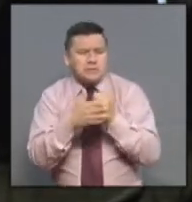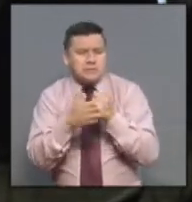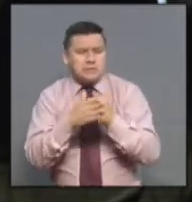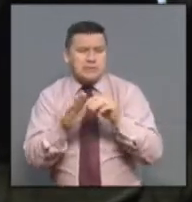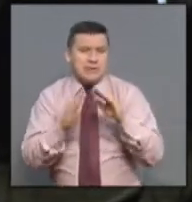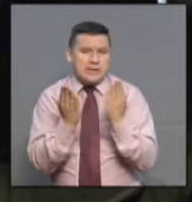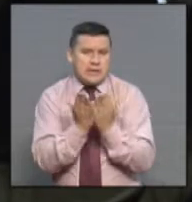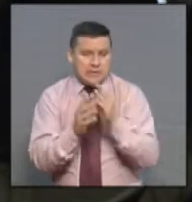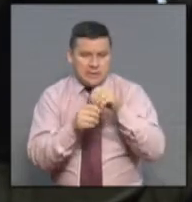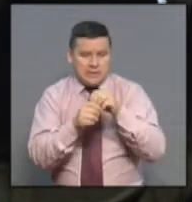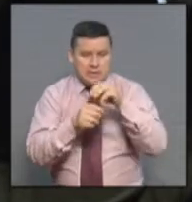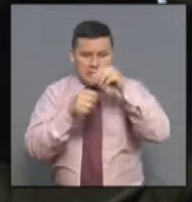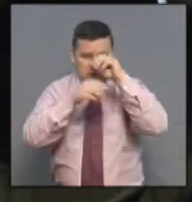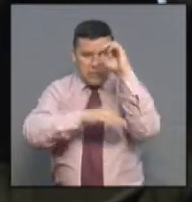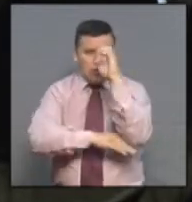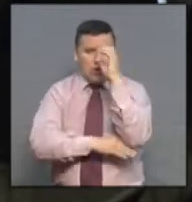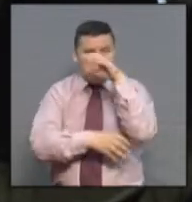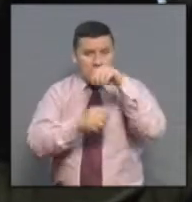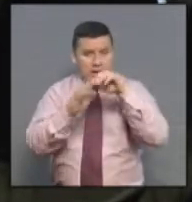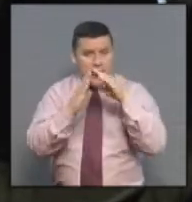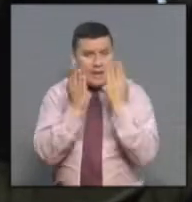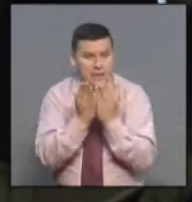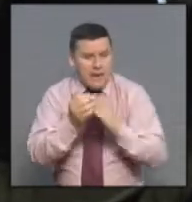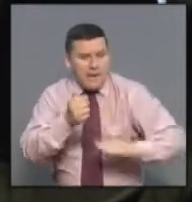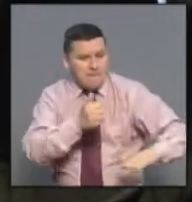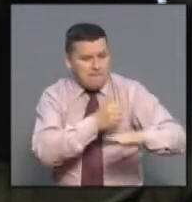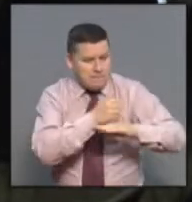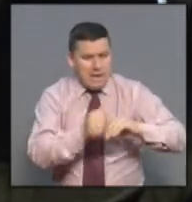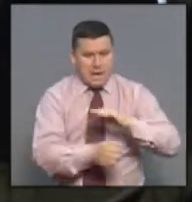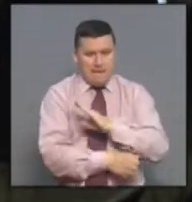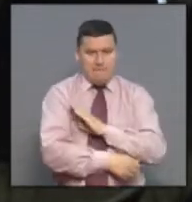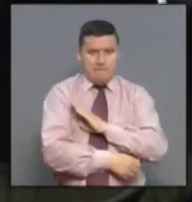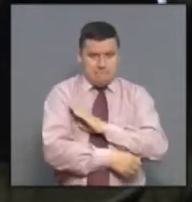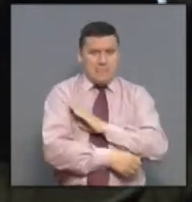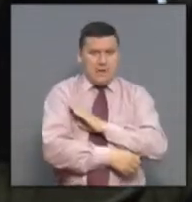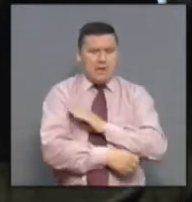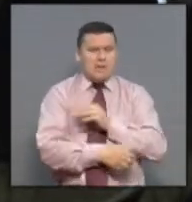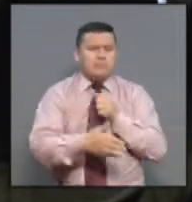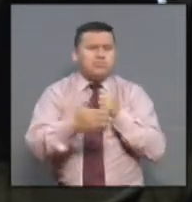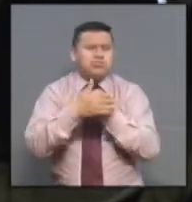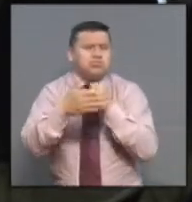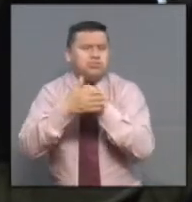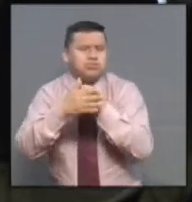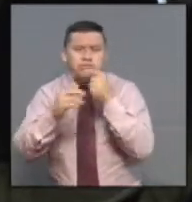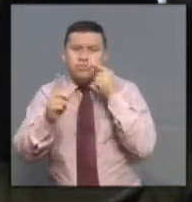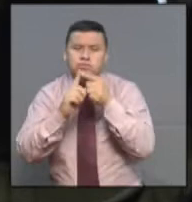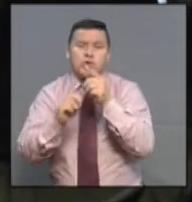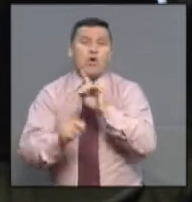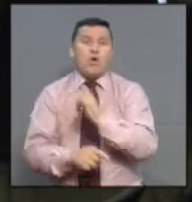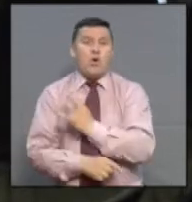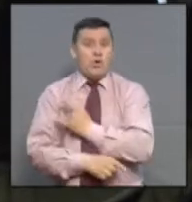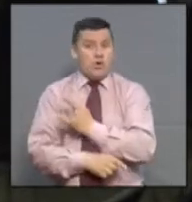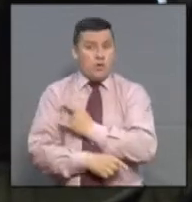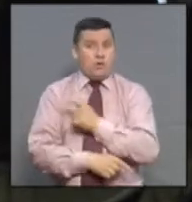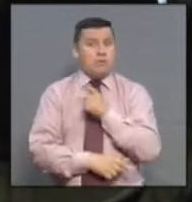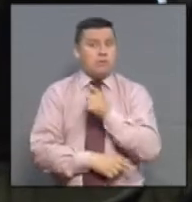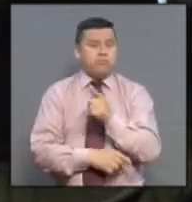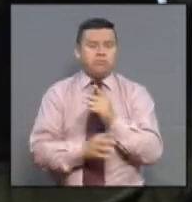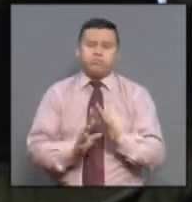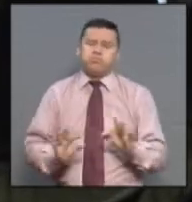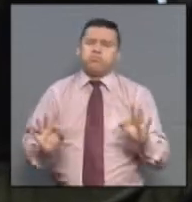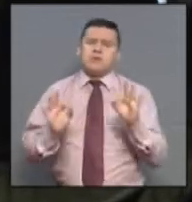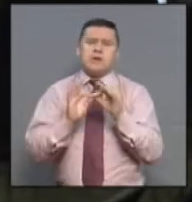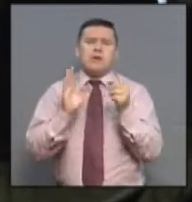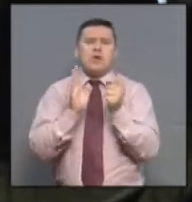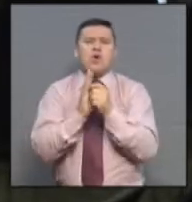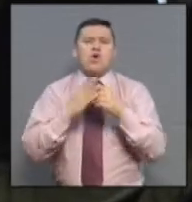la educación pública en Colombia, tanto la educación básica, secundaria, como los retos también de las universidades. Y uno de ellos, y muy